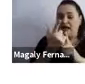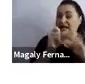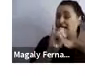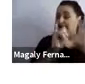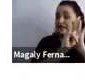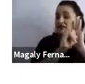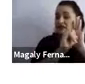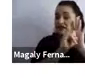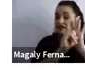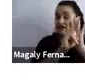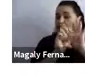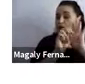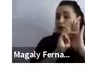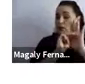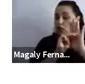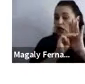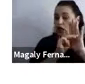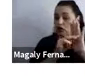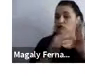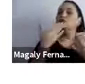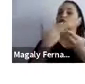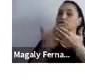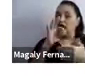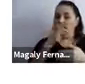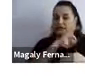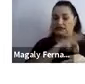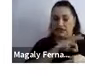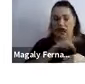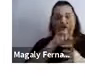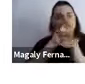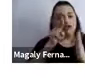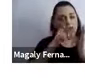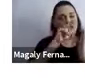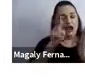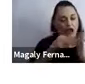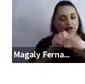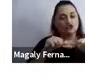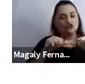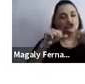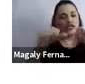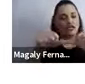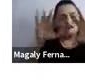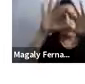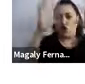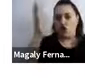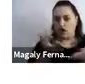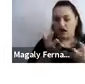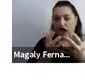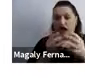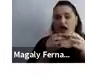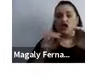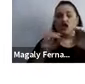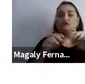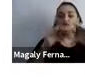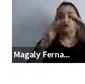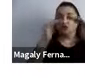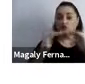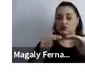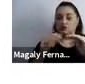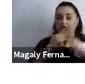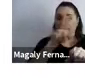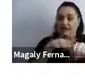Identifica modelos de bienestar replicable y sostenible a nivel global, subregional y subnacional. Nos permite